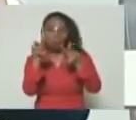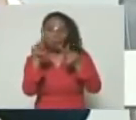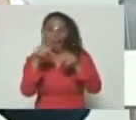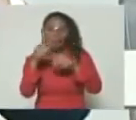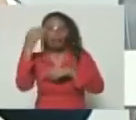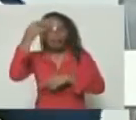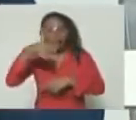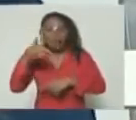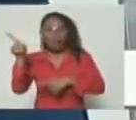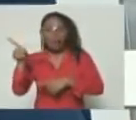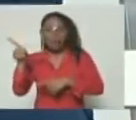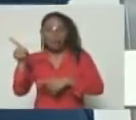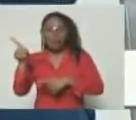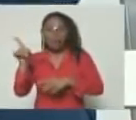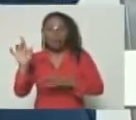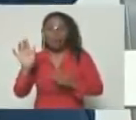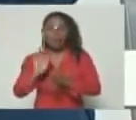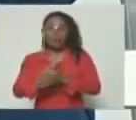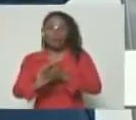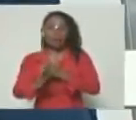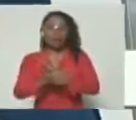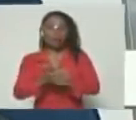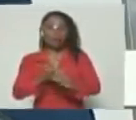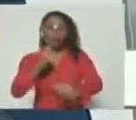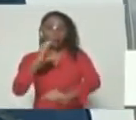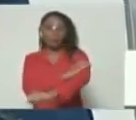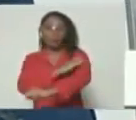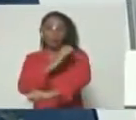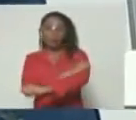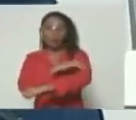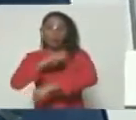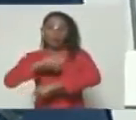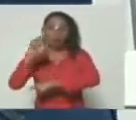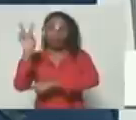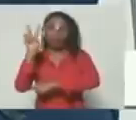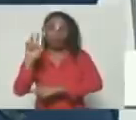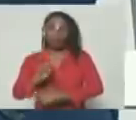creían que tenían la franquicia llamada oposición en Venezuela.